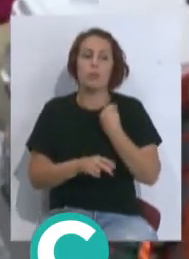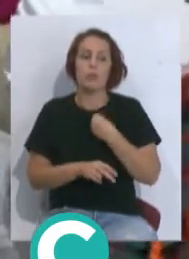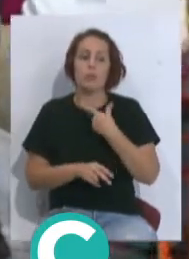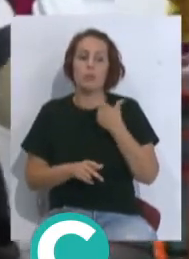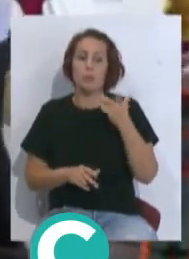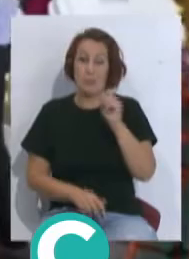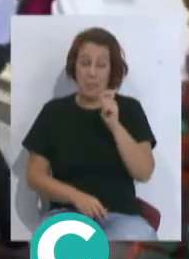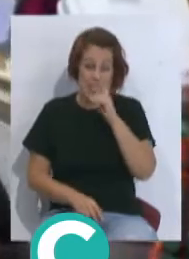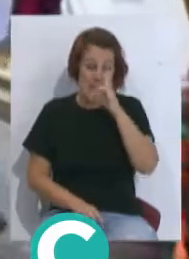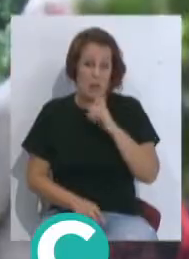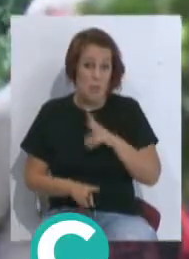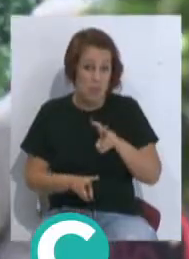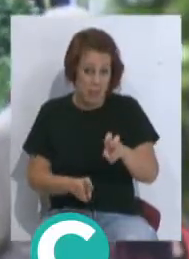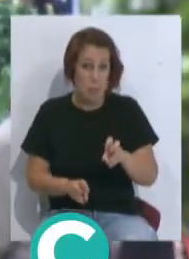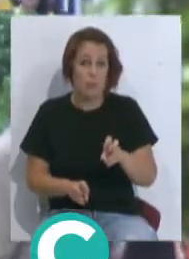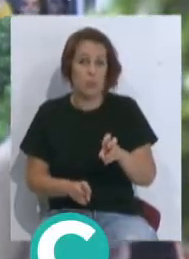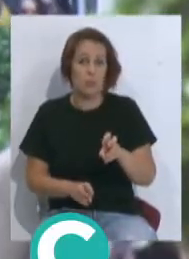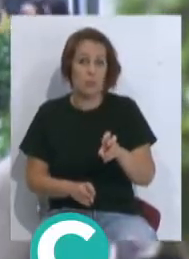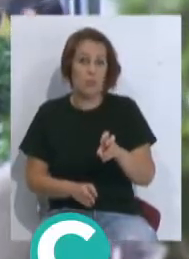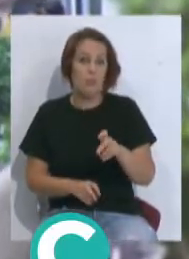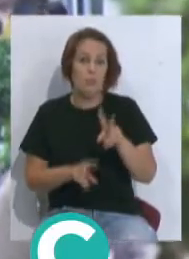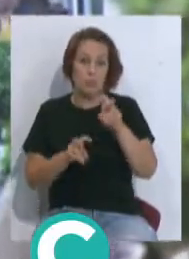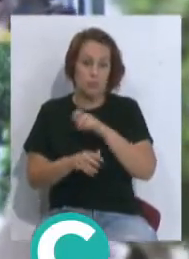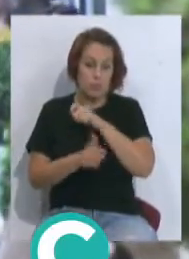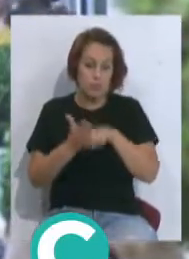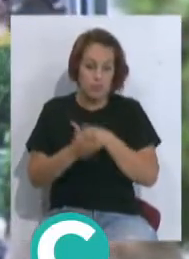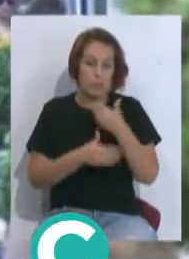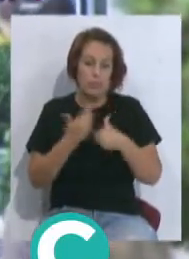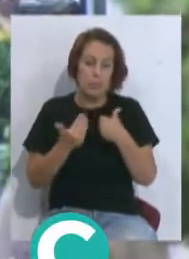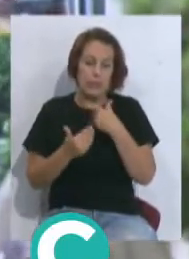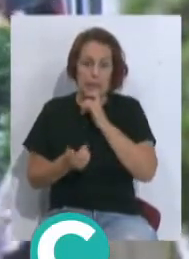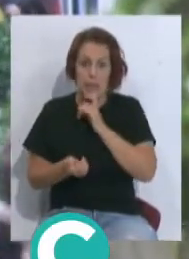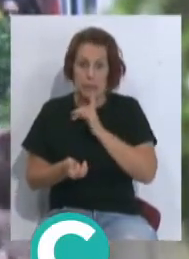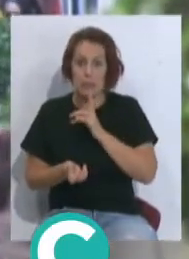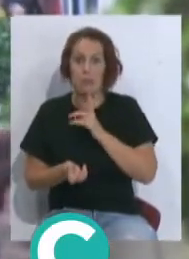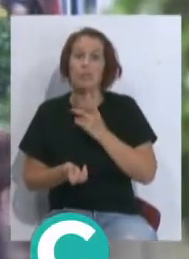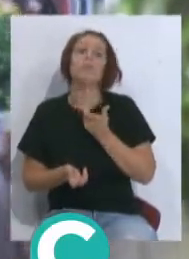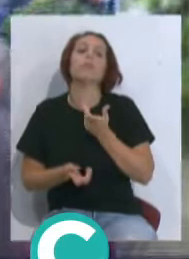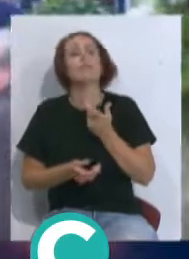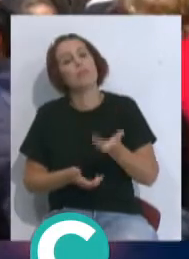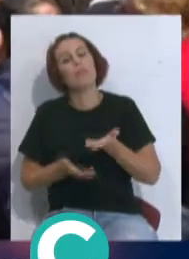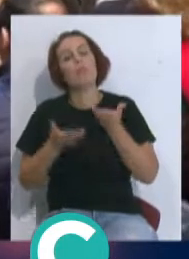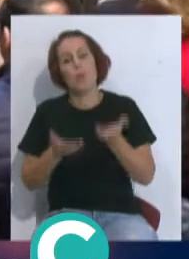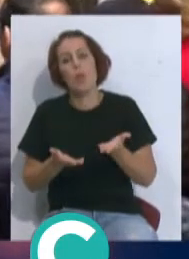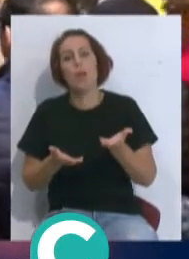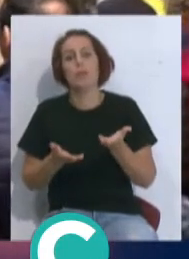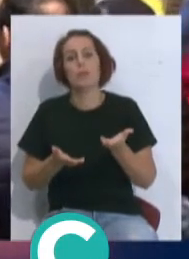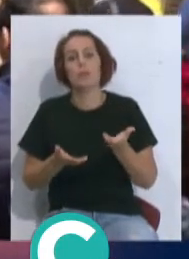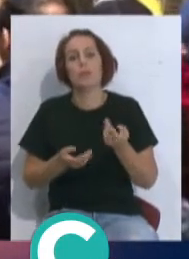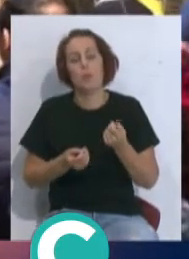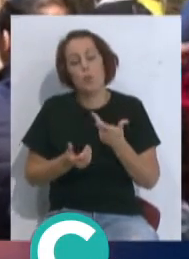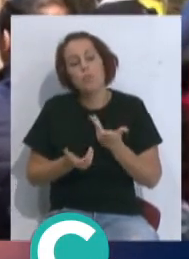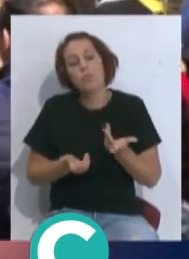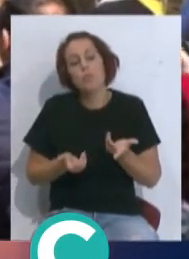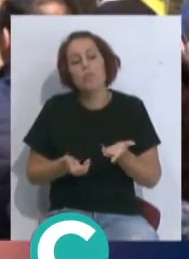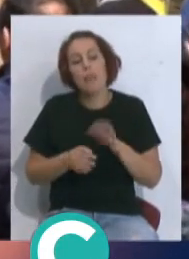durante los primeros meses del año, que quizás es más complicado el tema contratación y tal, y también no ayuda, o sea, tenemos ese contrapunto, sí, y creo, sí,